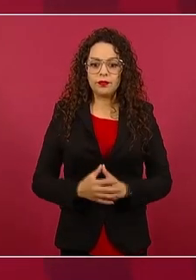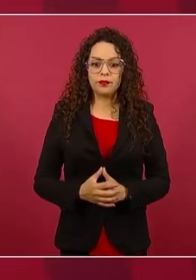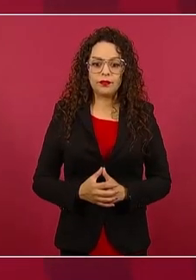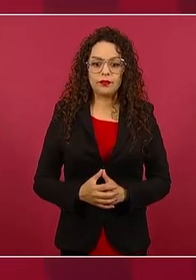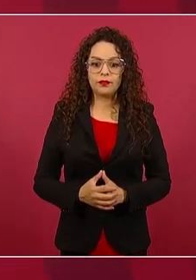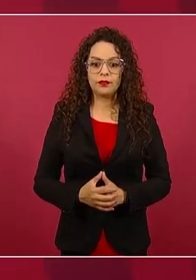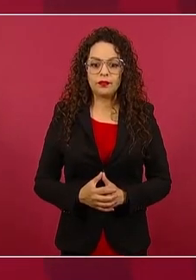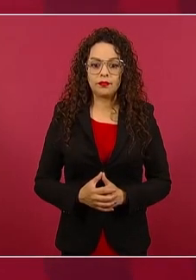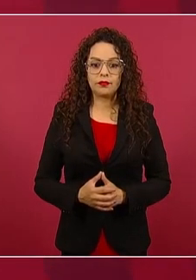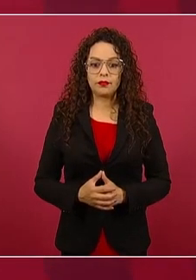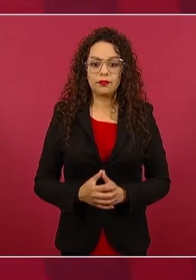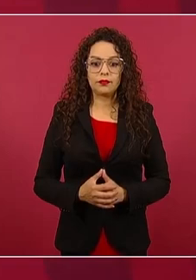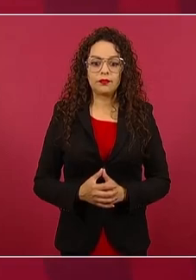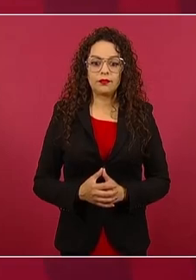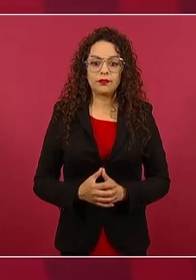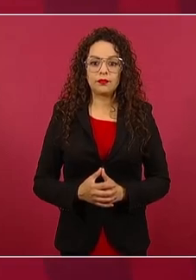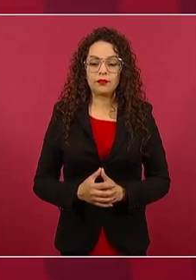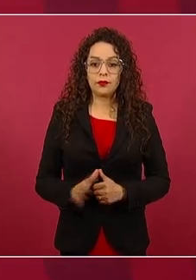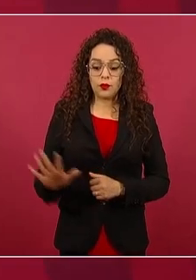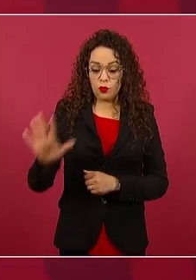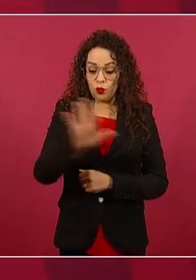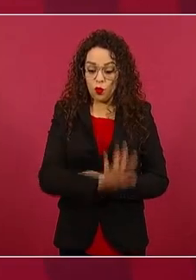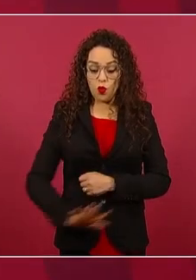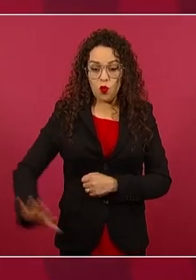de todo el continente.